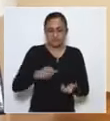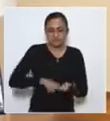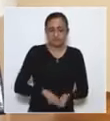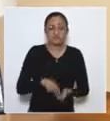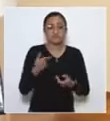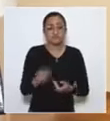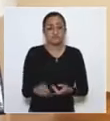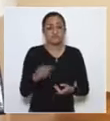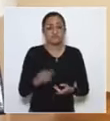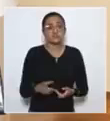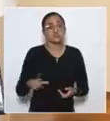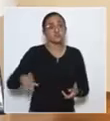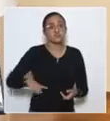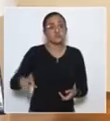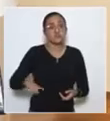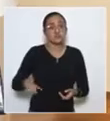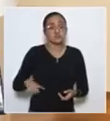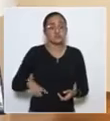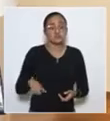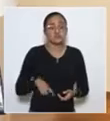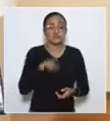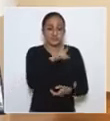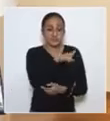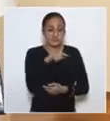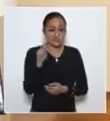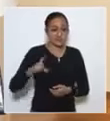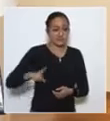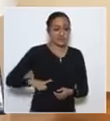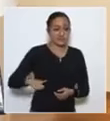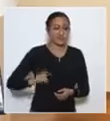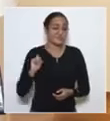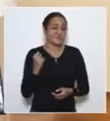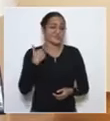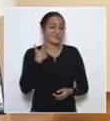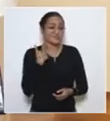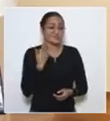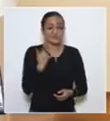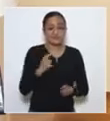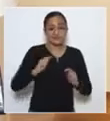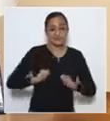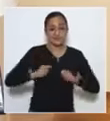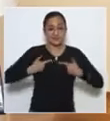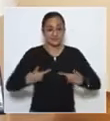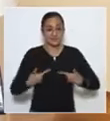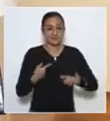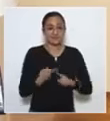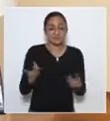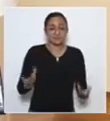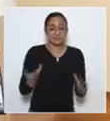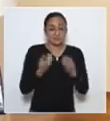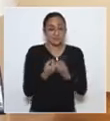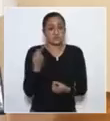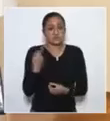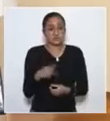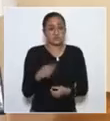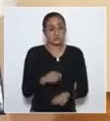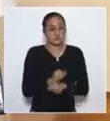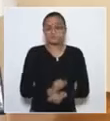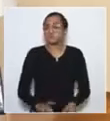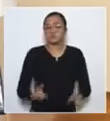Rafael Moreno Valle y de Antonio Garli Fallad. No se vaya a confundir que es finanzas de este gobierno,